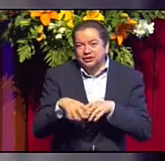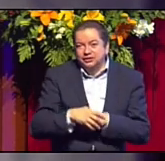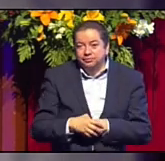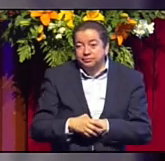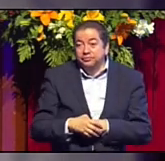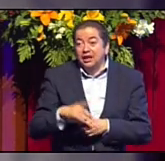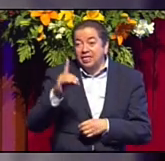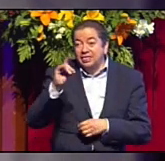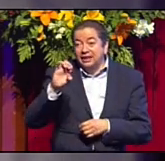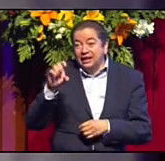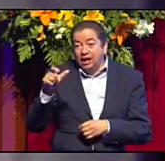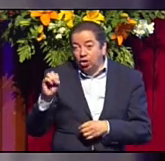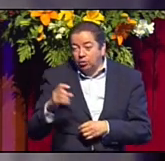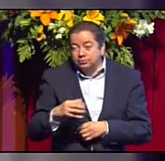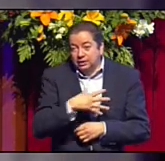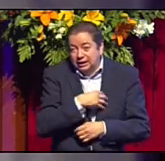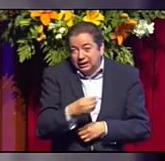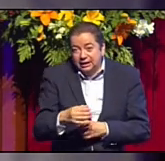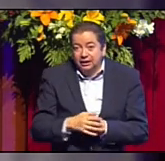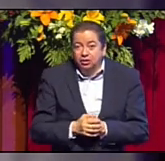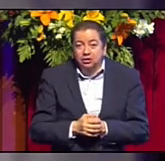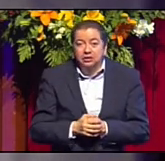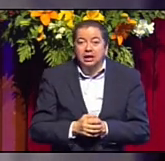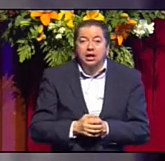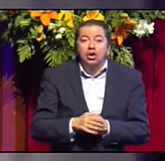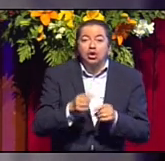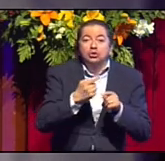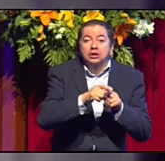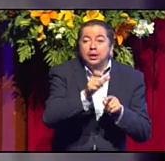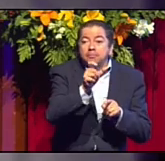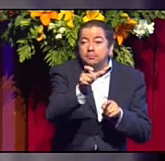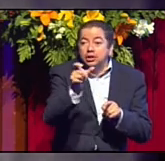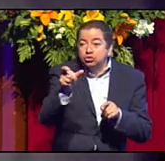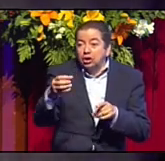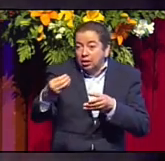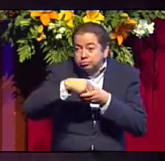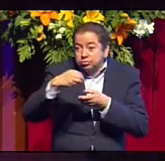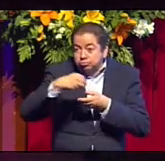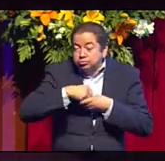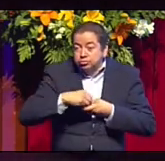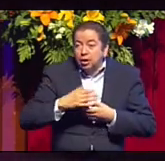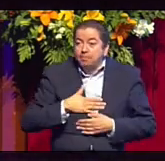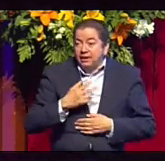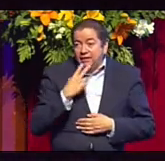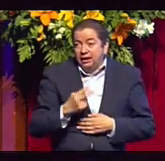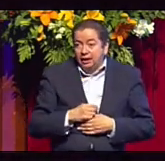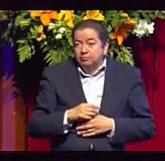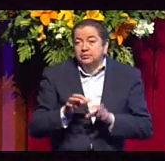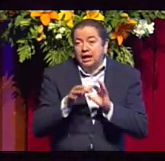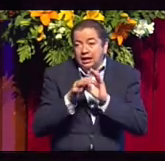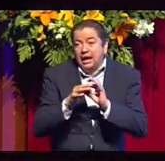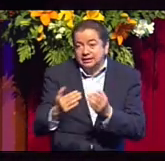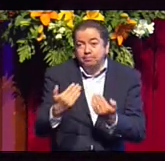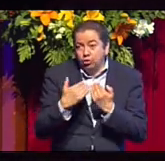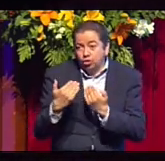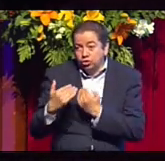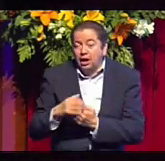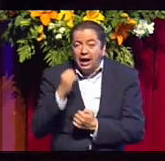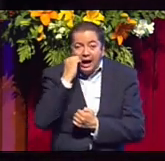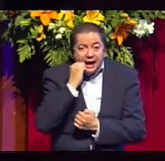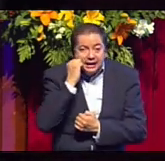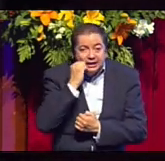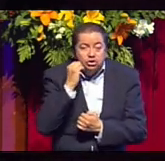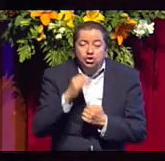nieto, a mis hijos, a aquellas personas que son parte importante de mi vida, gracias por su apoyo, gracias por su